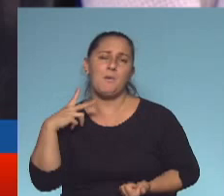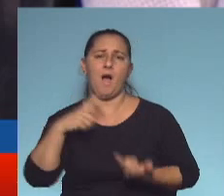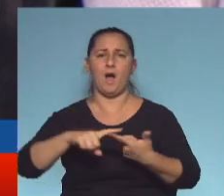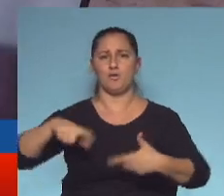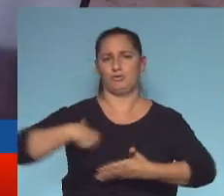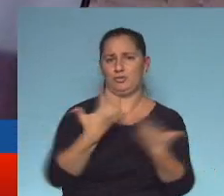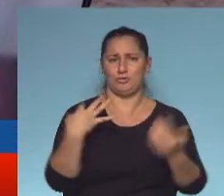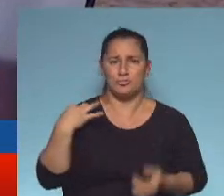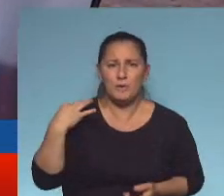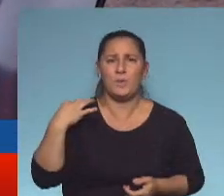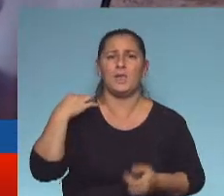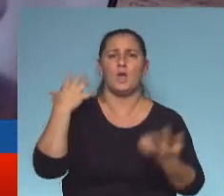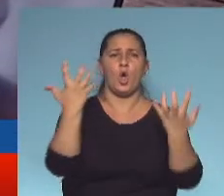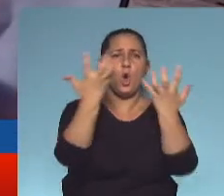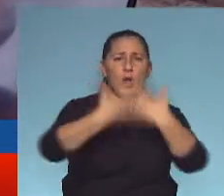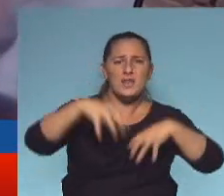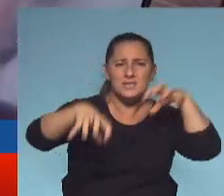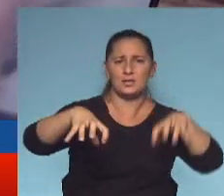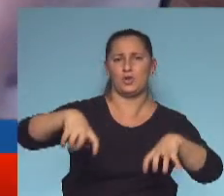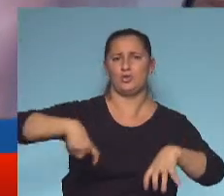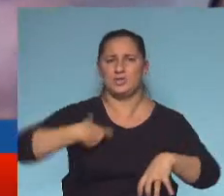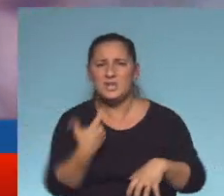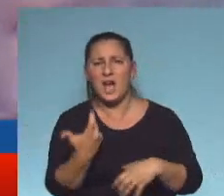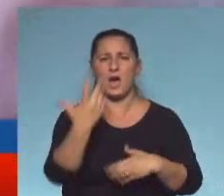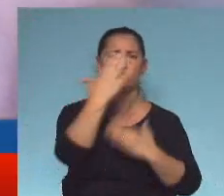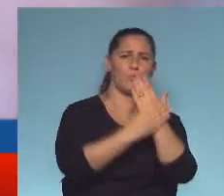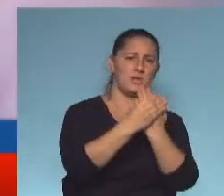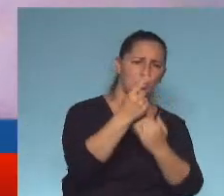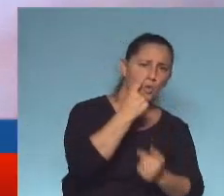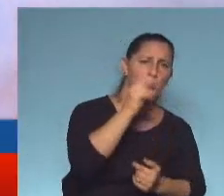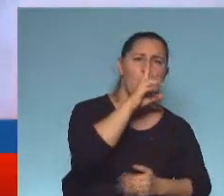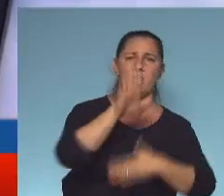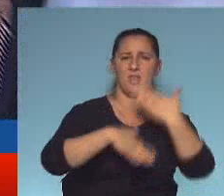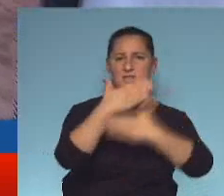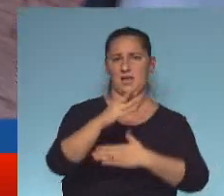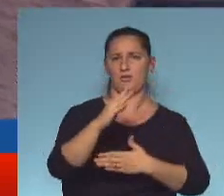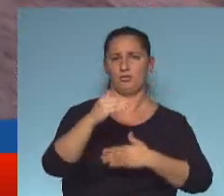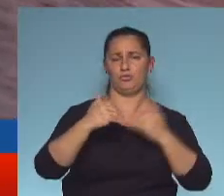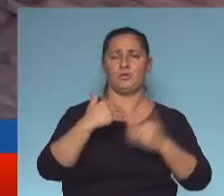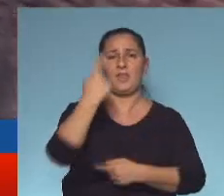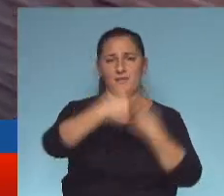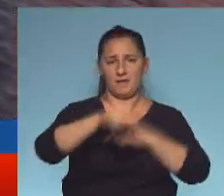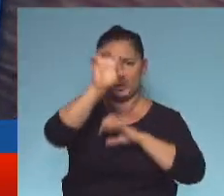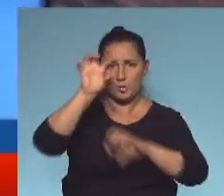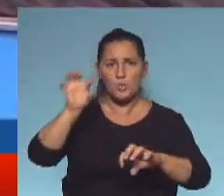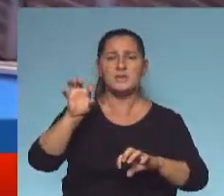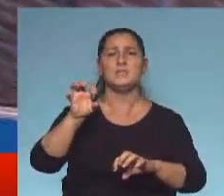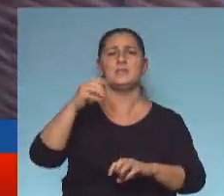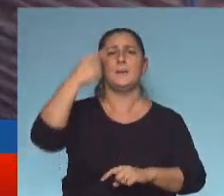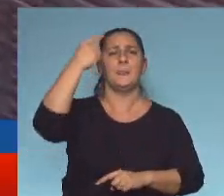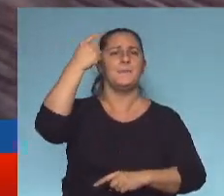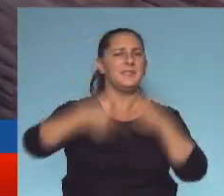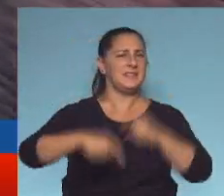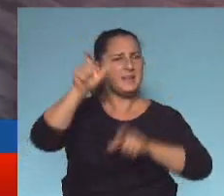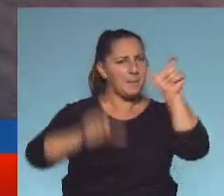sociedad civil, de las organizaciones sindicales, los ministros y ministras de Desarrollo Social de las distintas provincias, las distintas personas